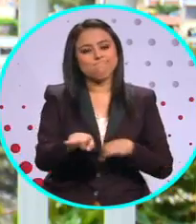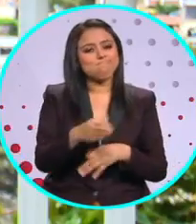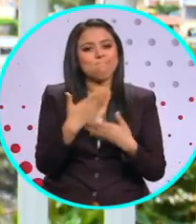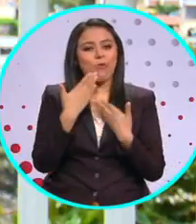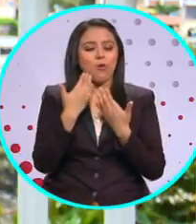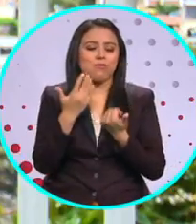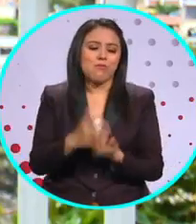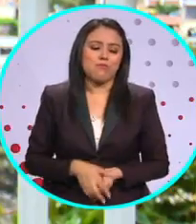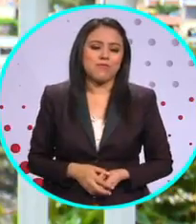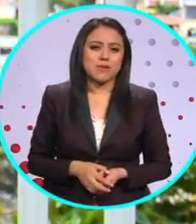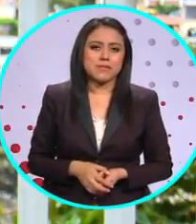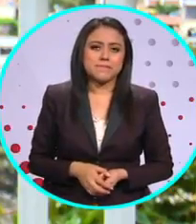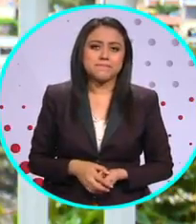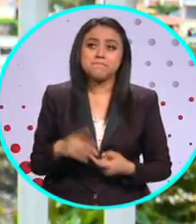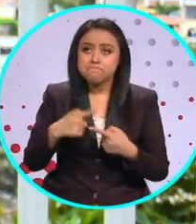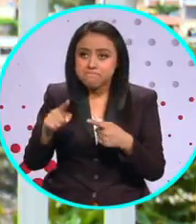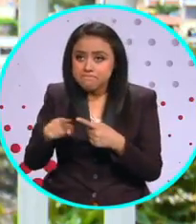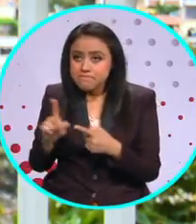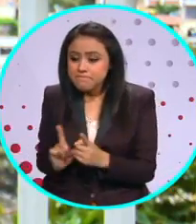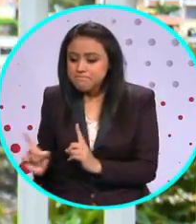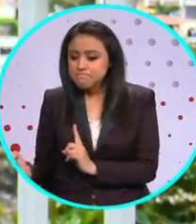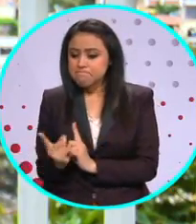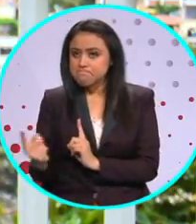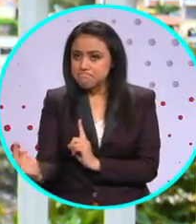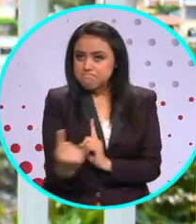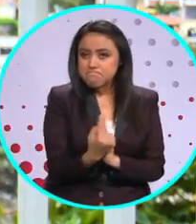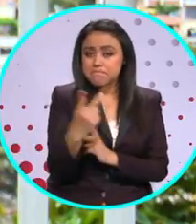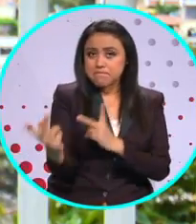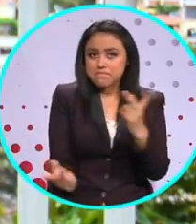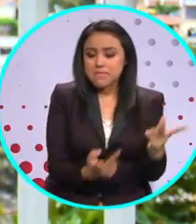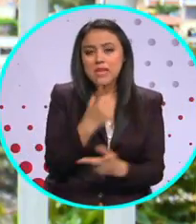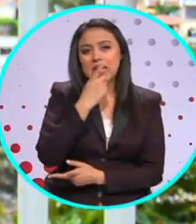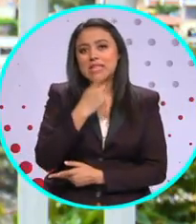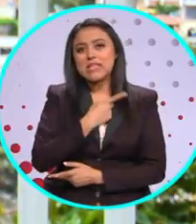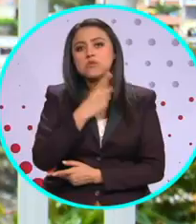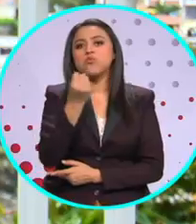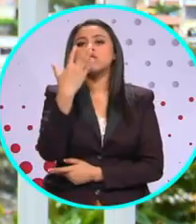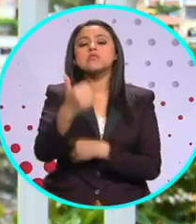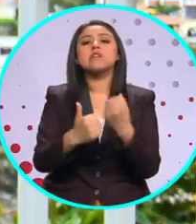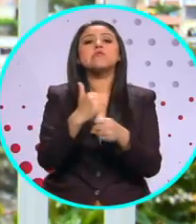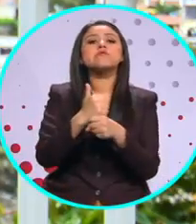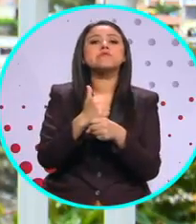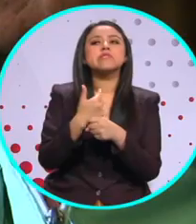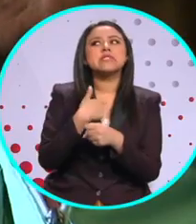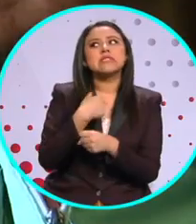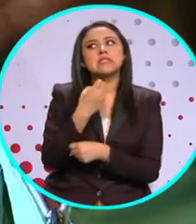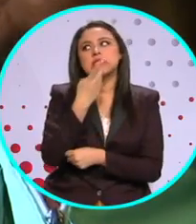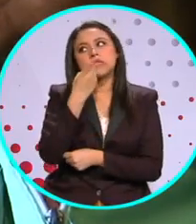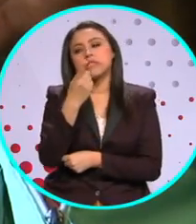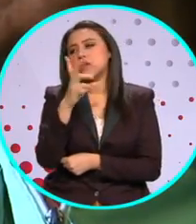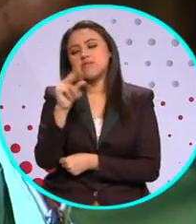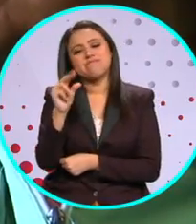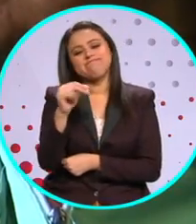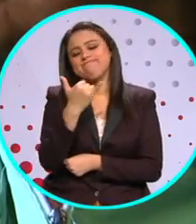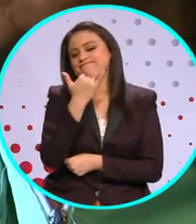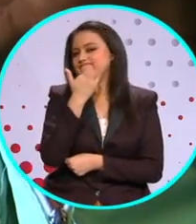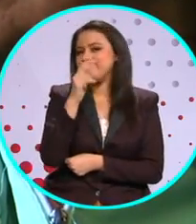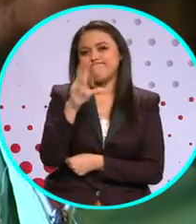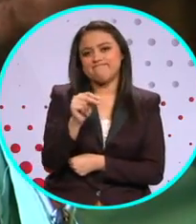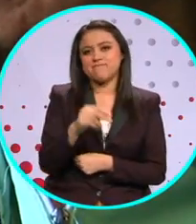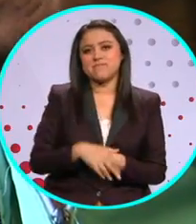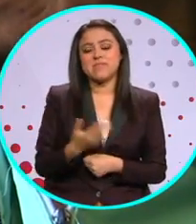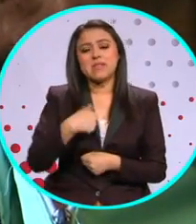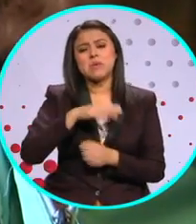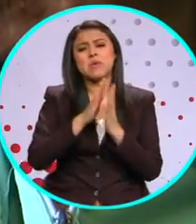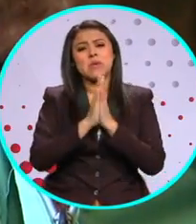entonces he ido varias partes a preguntar así. Y dicen, ¿no? ¿Cuántos años tiene? No, pues tengo tan, no, señor, cierto, ya no. Nosotros